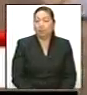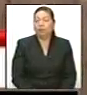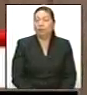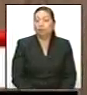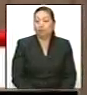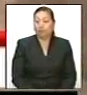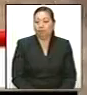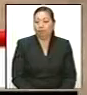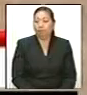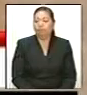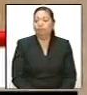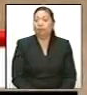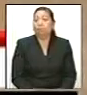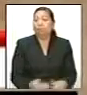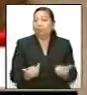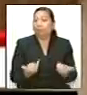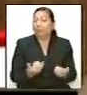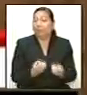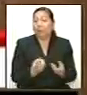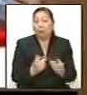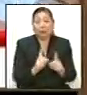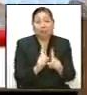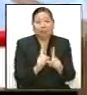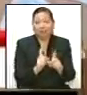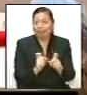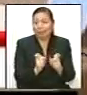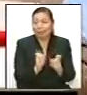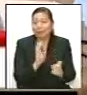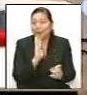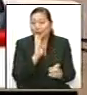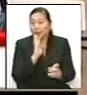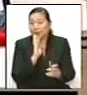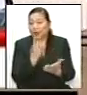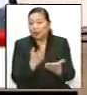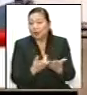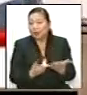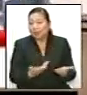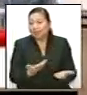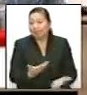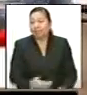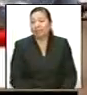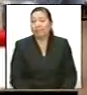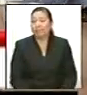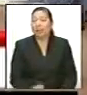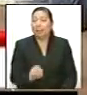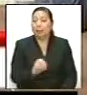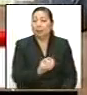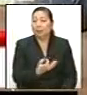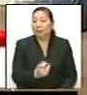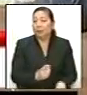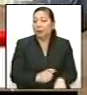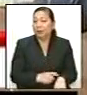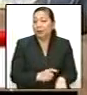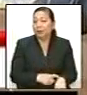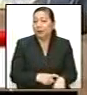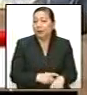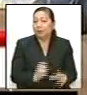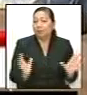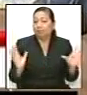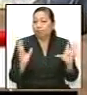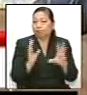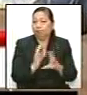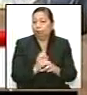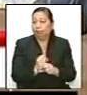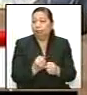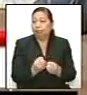Bueno, señor presidente, aquí hay muchísimas interrogantes, muchísimos comentarios, y que creo que es para mucho tiempo, pero vamos a tratar de sintetizarlos,